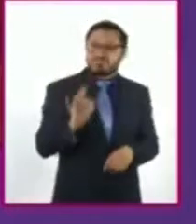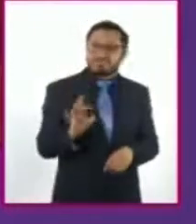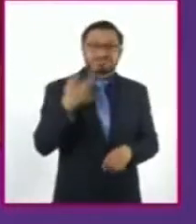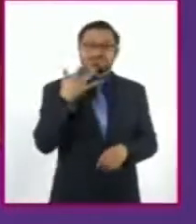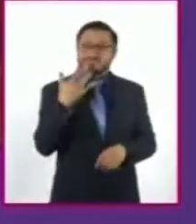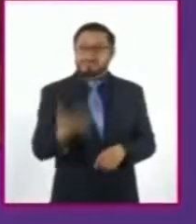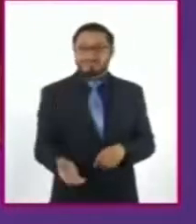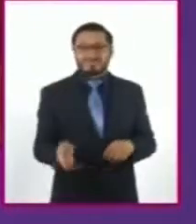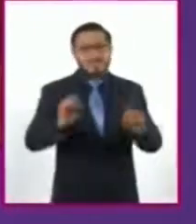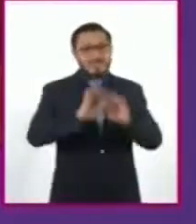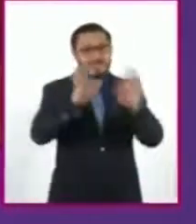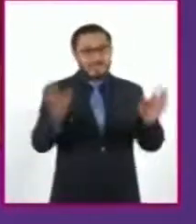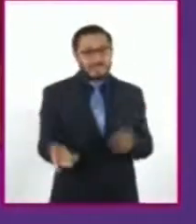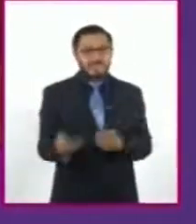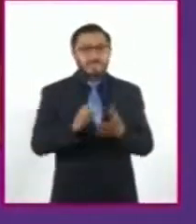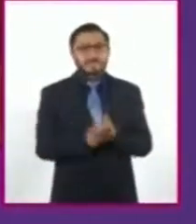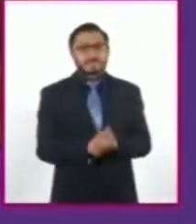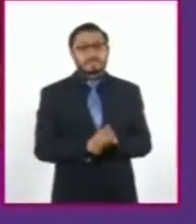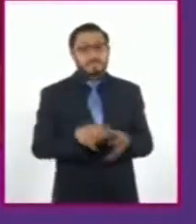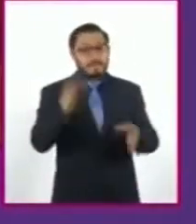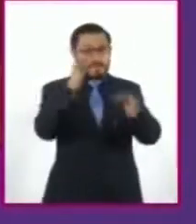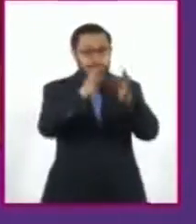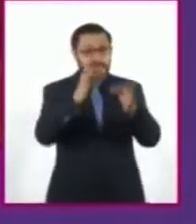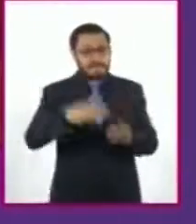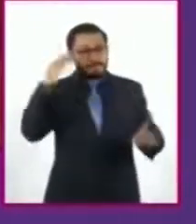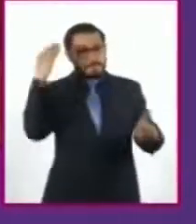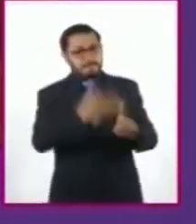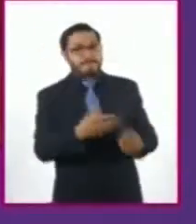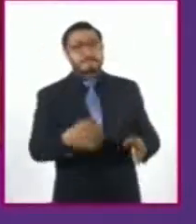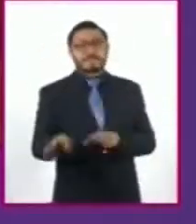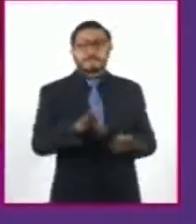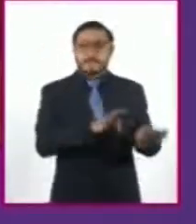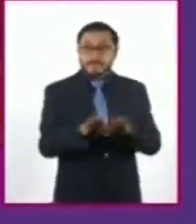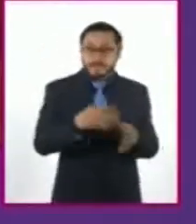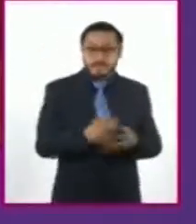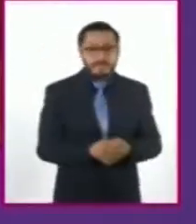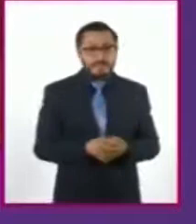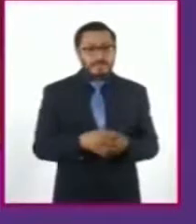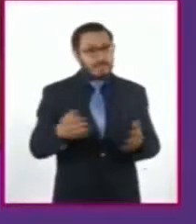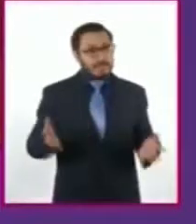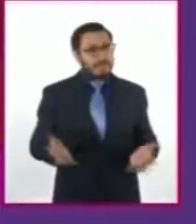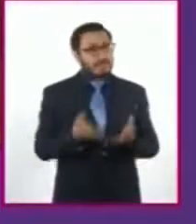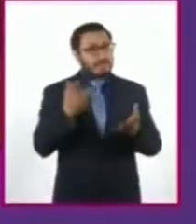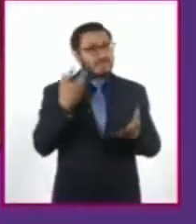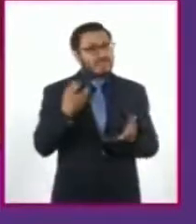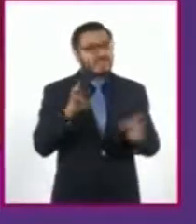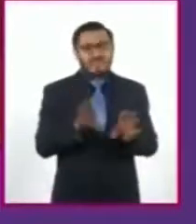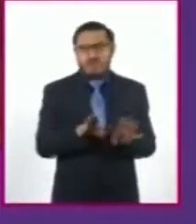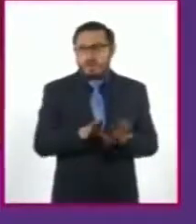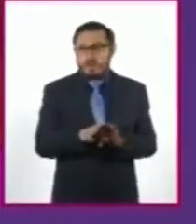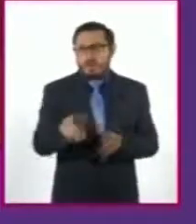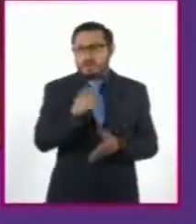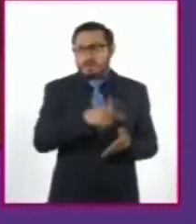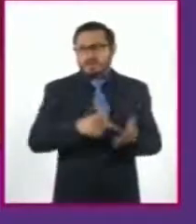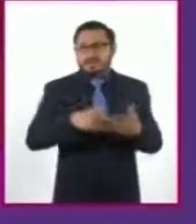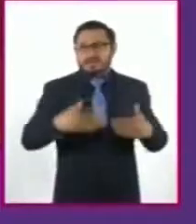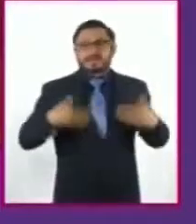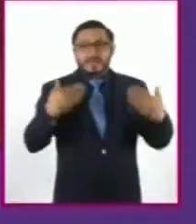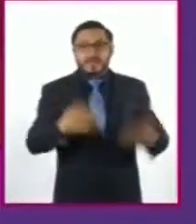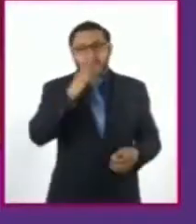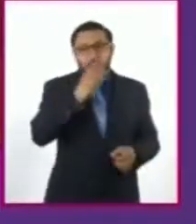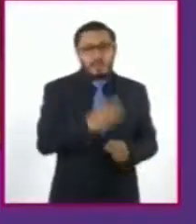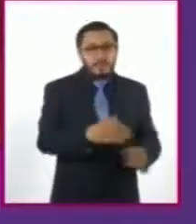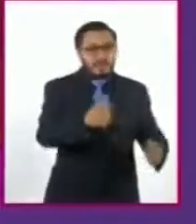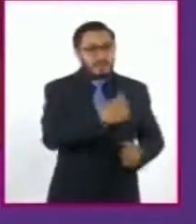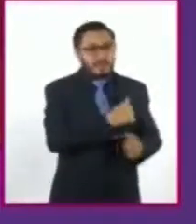del empleado en el cumplimiento de los objetivos empresariales. Esto es producto de los ambientes de confianza, responsabilidad y